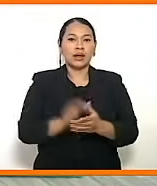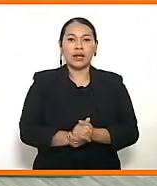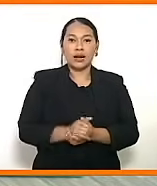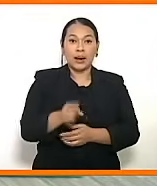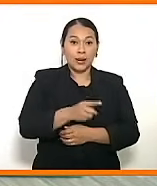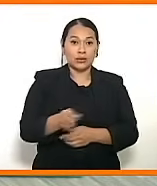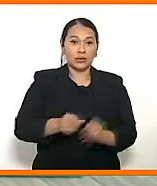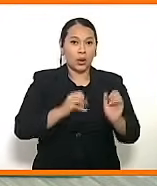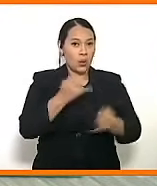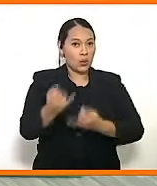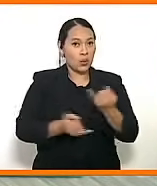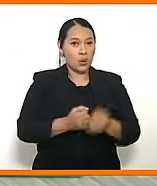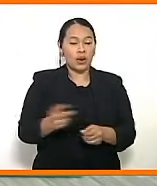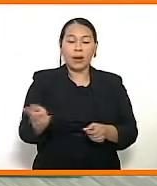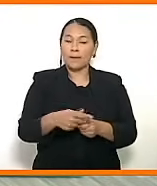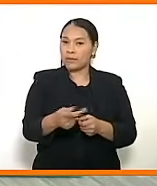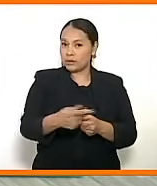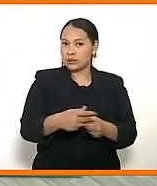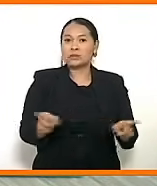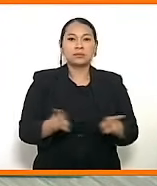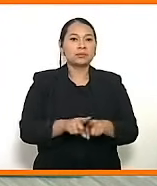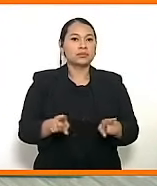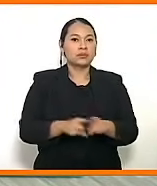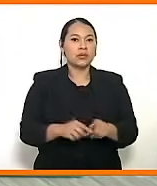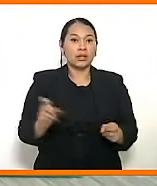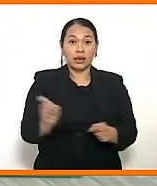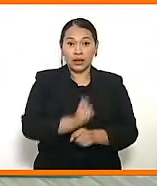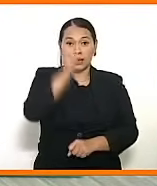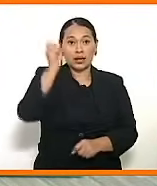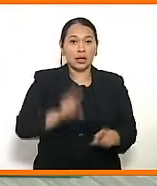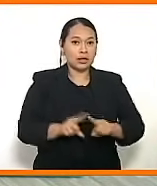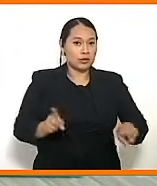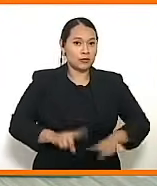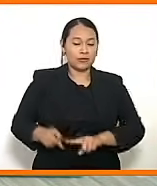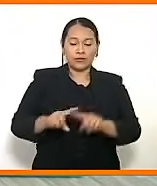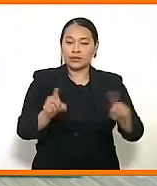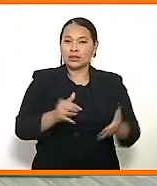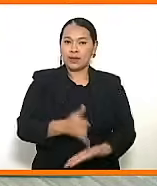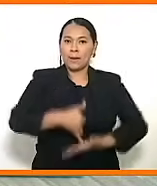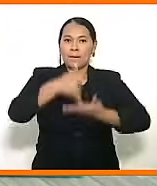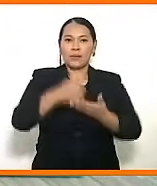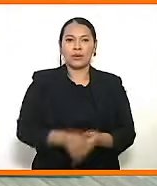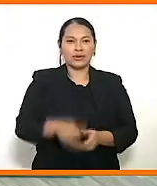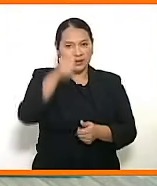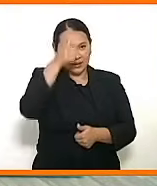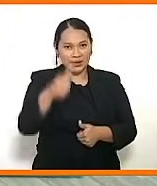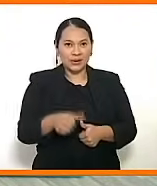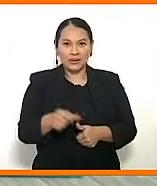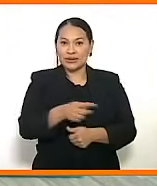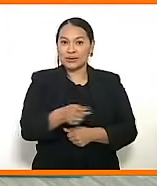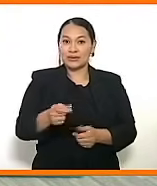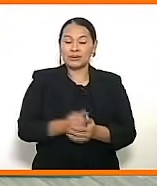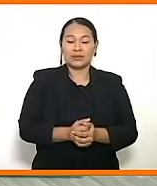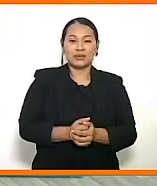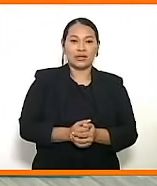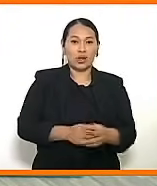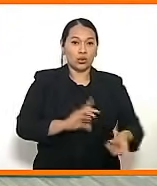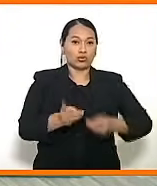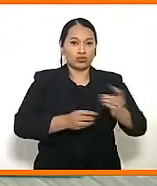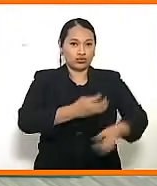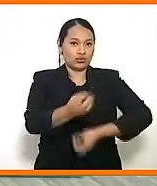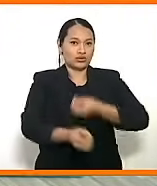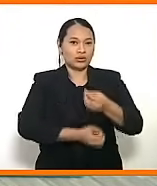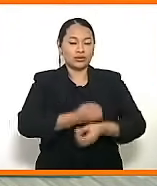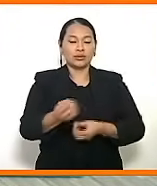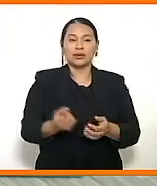todo es que estás participando para ganarte televisores, tablets y PlayStation. Recordá, aposemos.hn. Suerte, conoceremos el